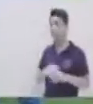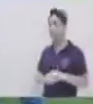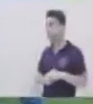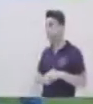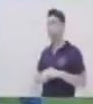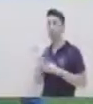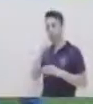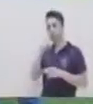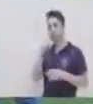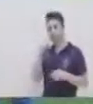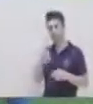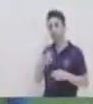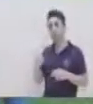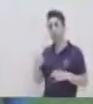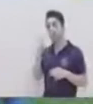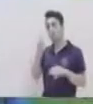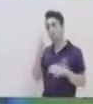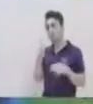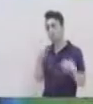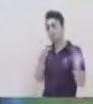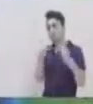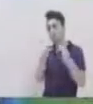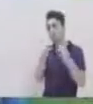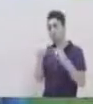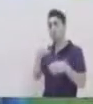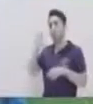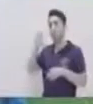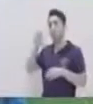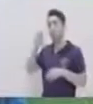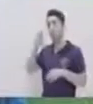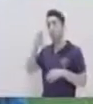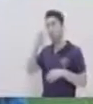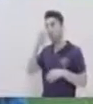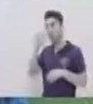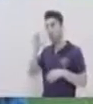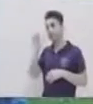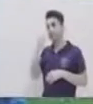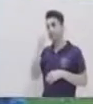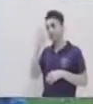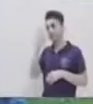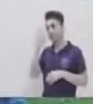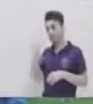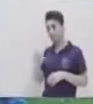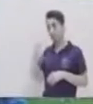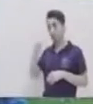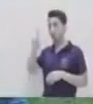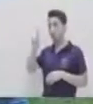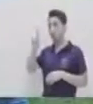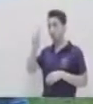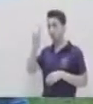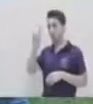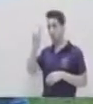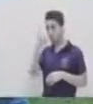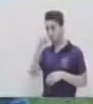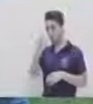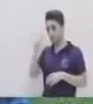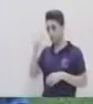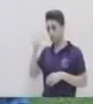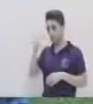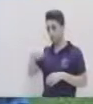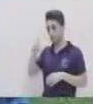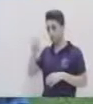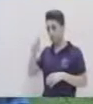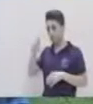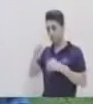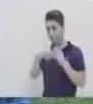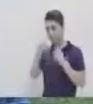que tú has escuchado cuando te dicen conjuga este verbo en pretérito plus Juan perfecto, y uno se queda como, ¿qué quiere?